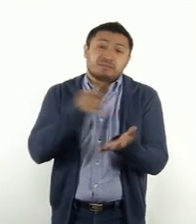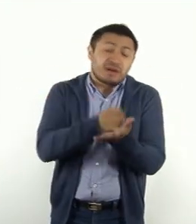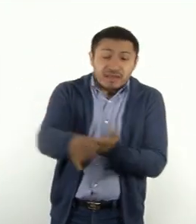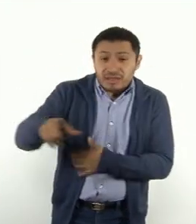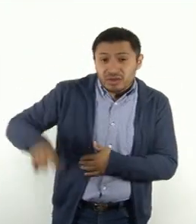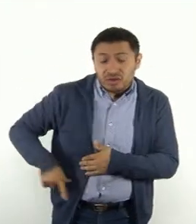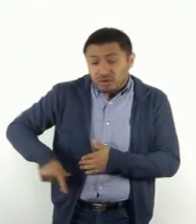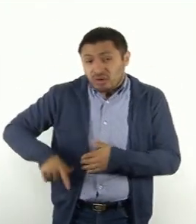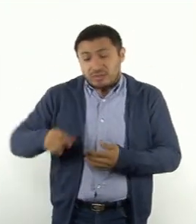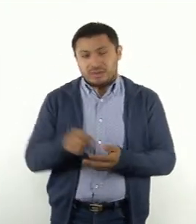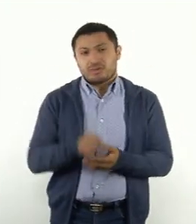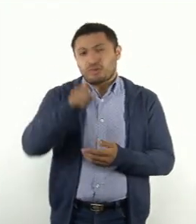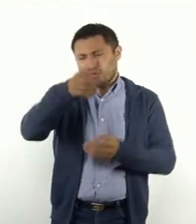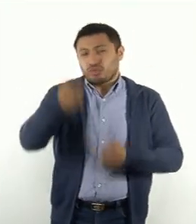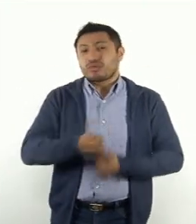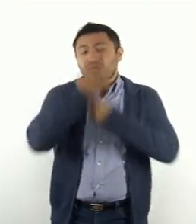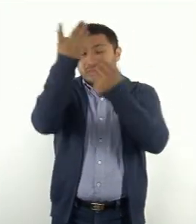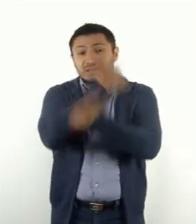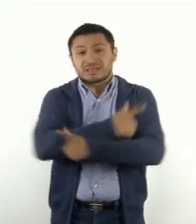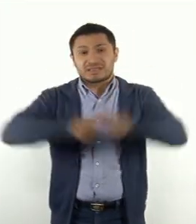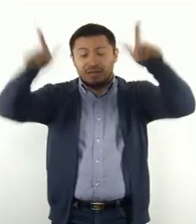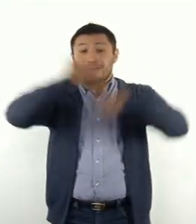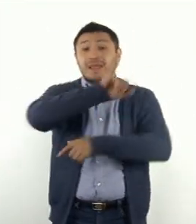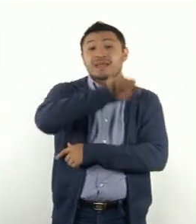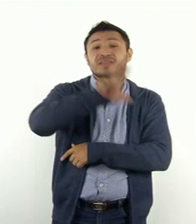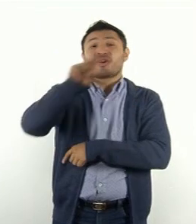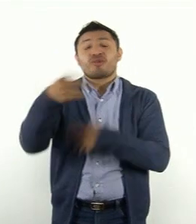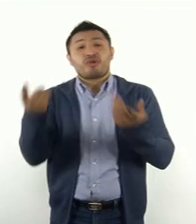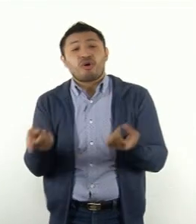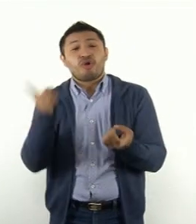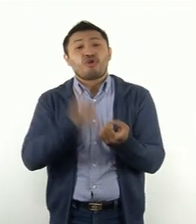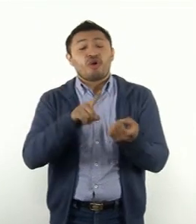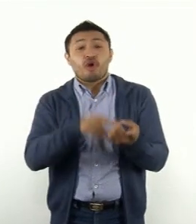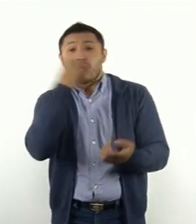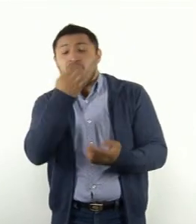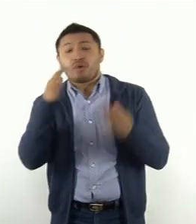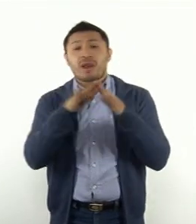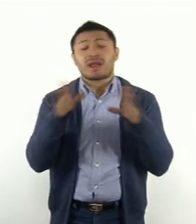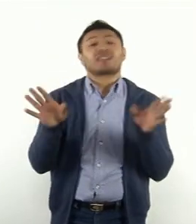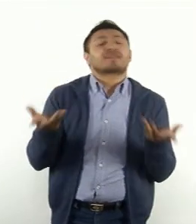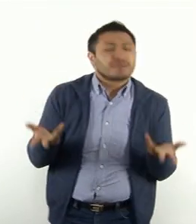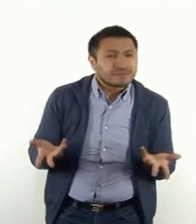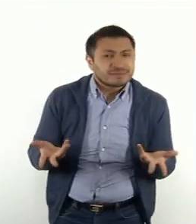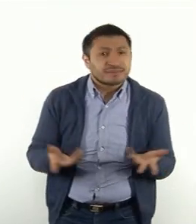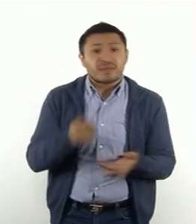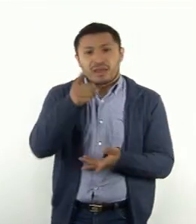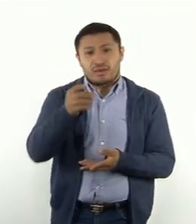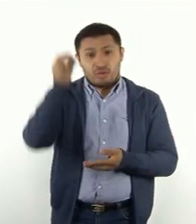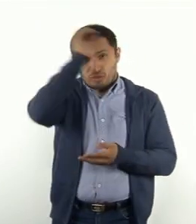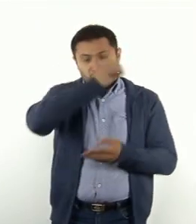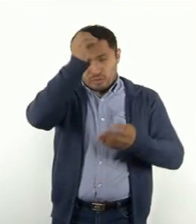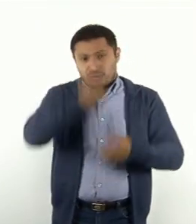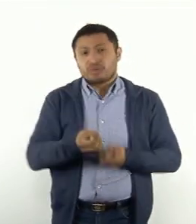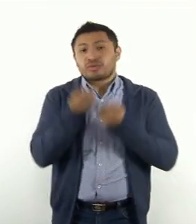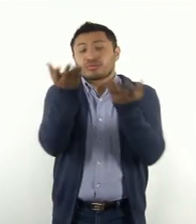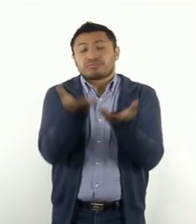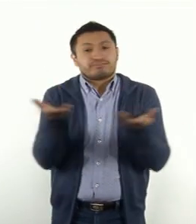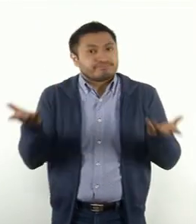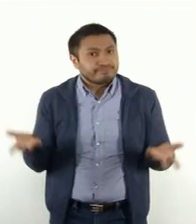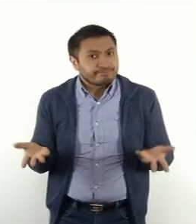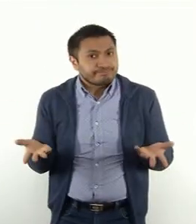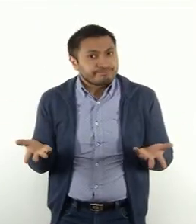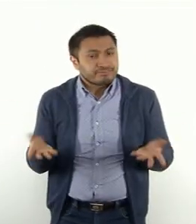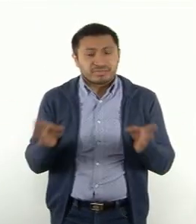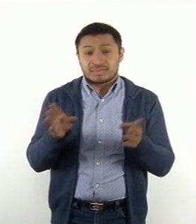con libertad en la escuela y la casa? ¿Dan a conocer su opinión si algo no les parece? Háganlo,